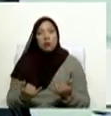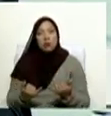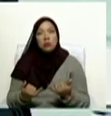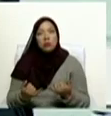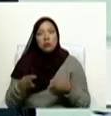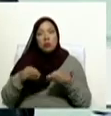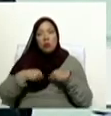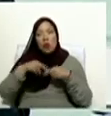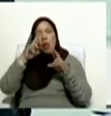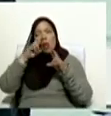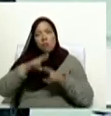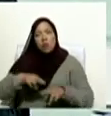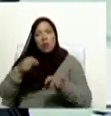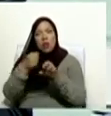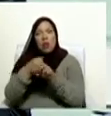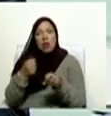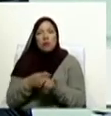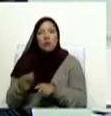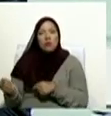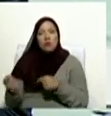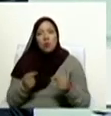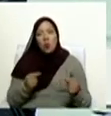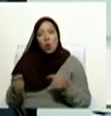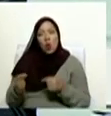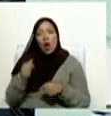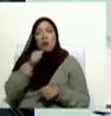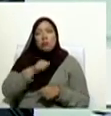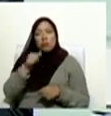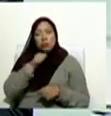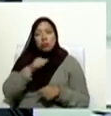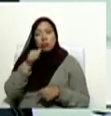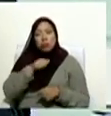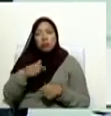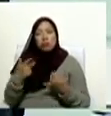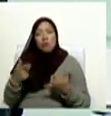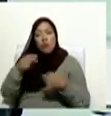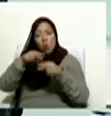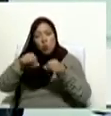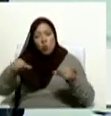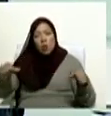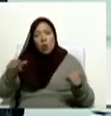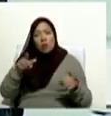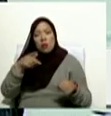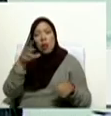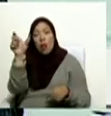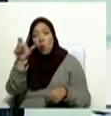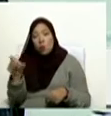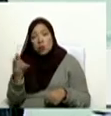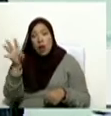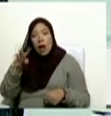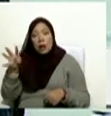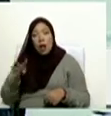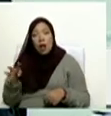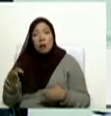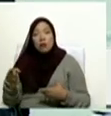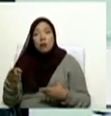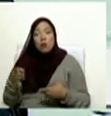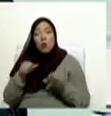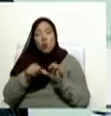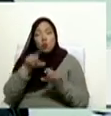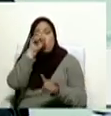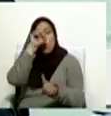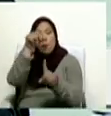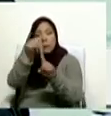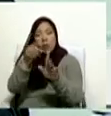congreso de Angostura bolivar insistió en la defensa del territorio de la guayana esquiba y